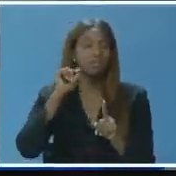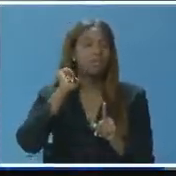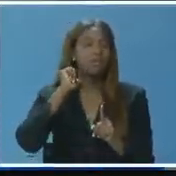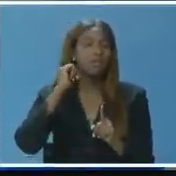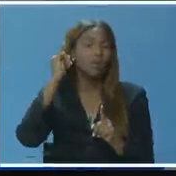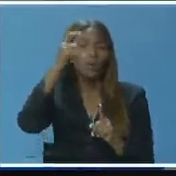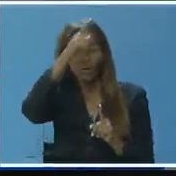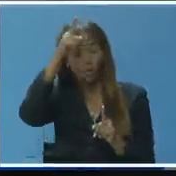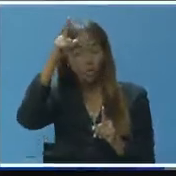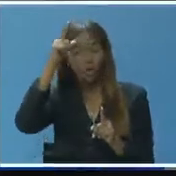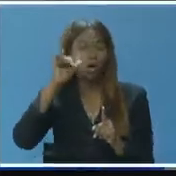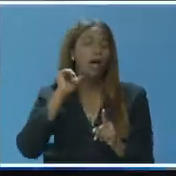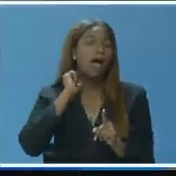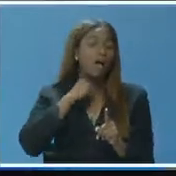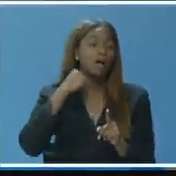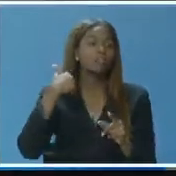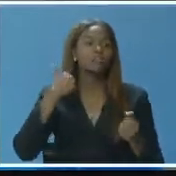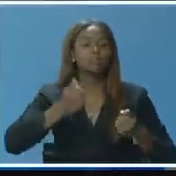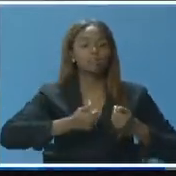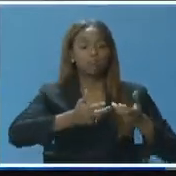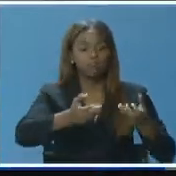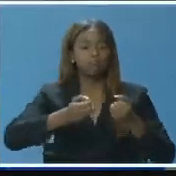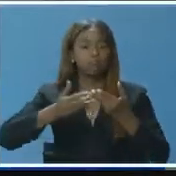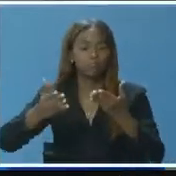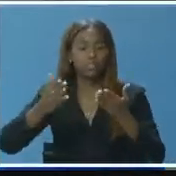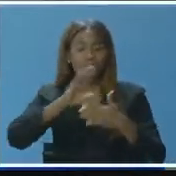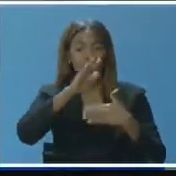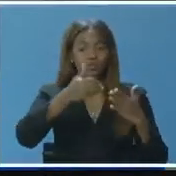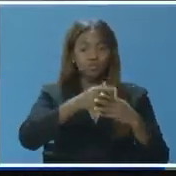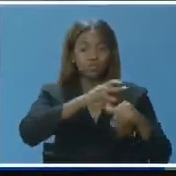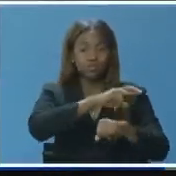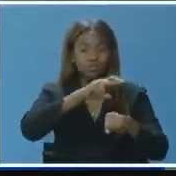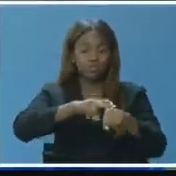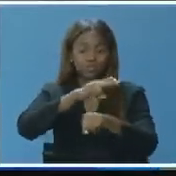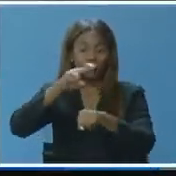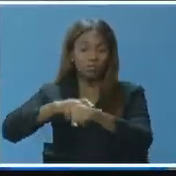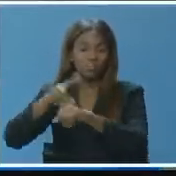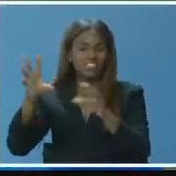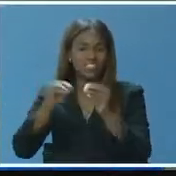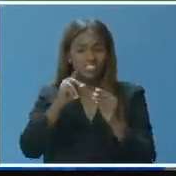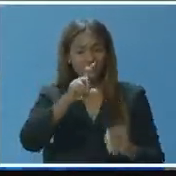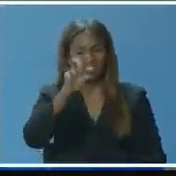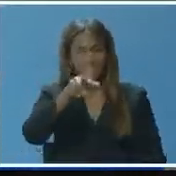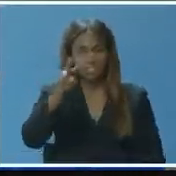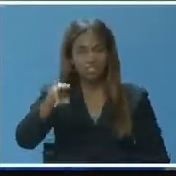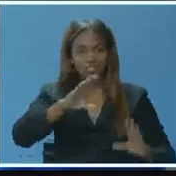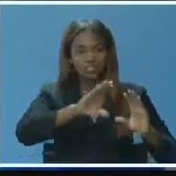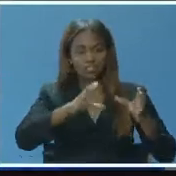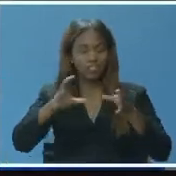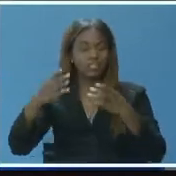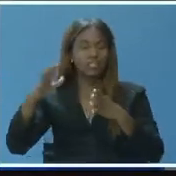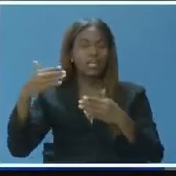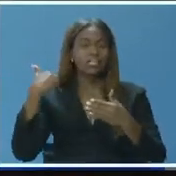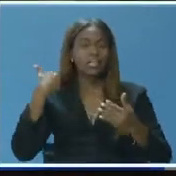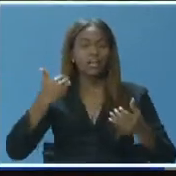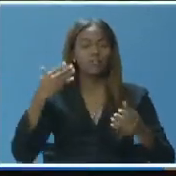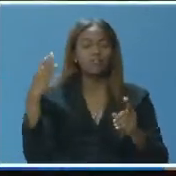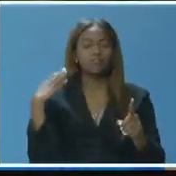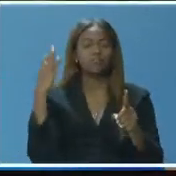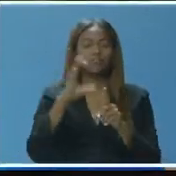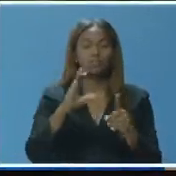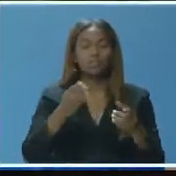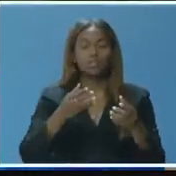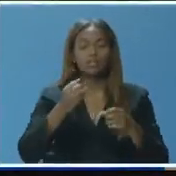estado distribuyendo. Todas las regionales y prácticamente los 122 distritos educativos ya tienen en su poder y están distribuyendo los materiales